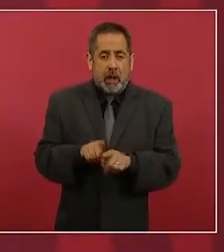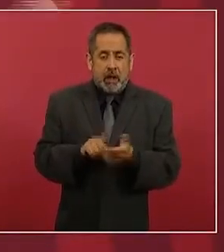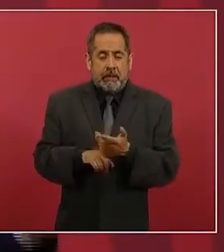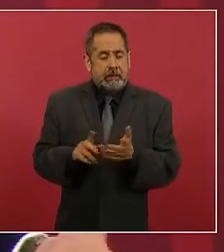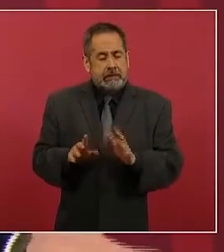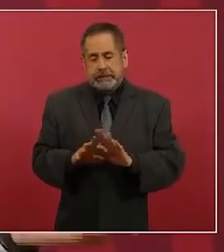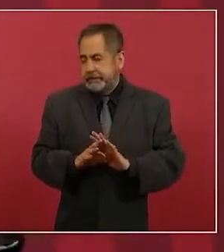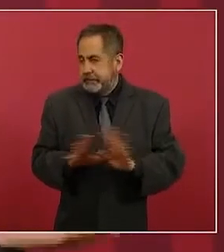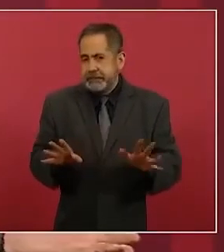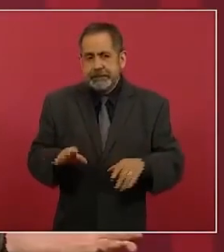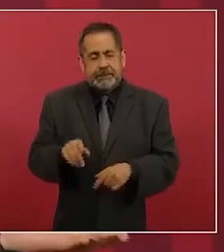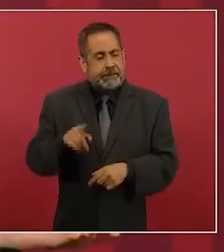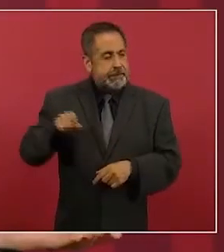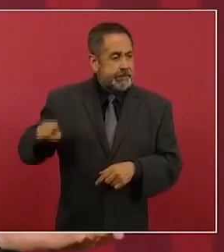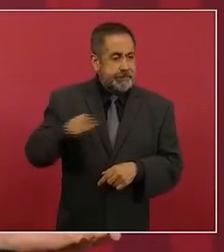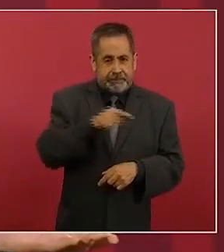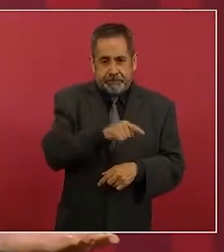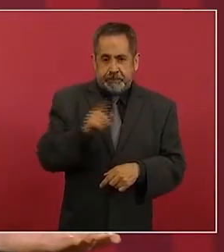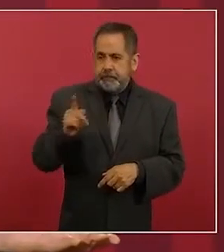deberían